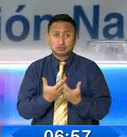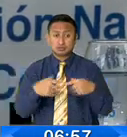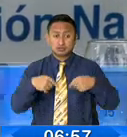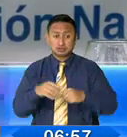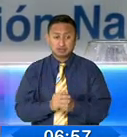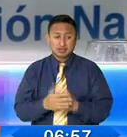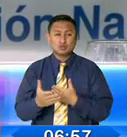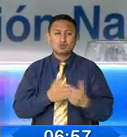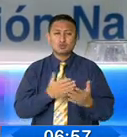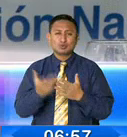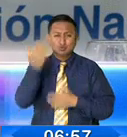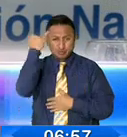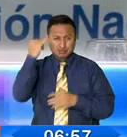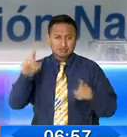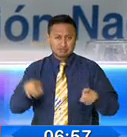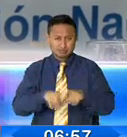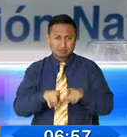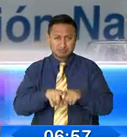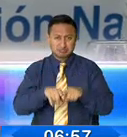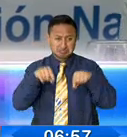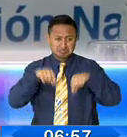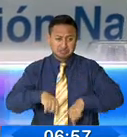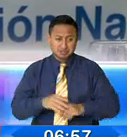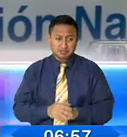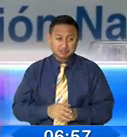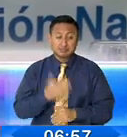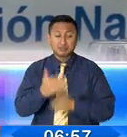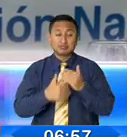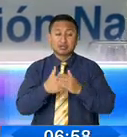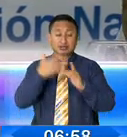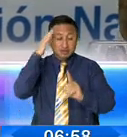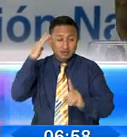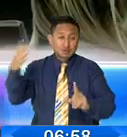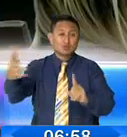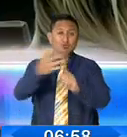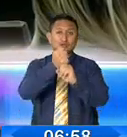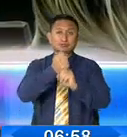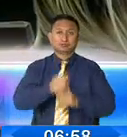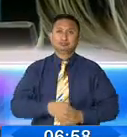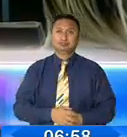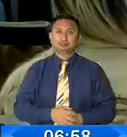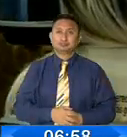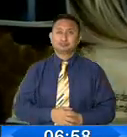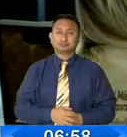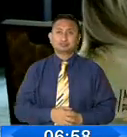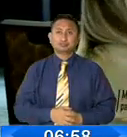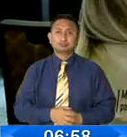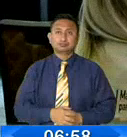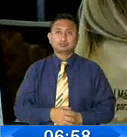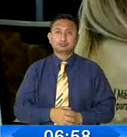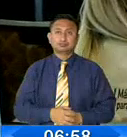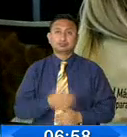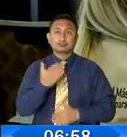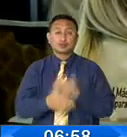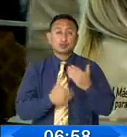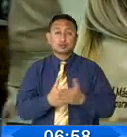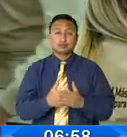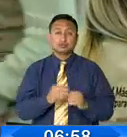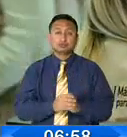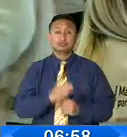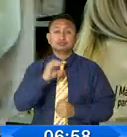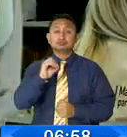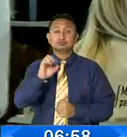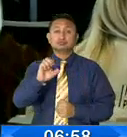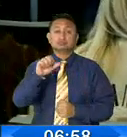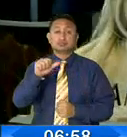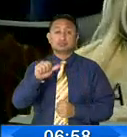diferencias, se pueden llegar a cumplir grandes sueños y objetivos. Más tarde, por separado, la Organización de Estados